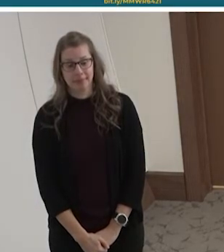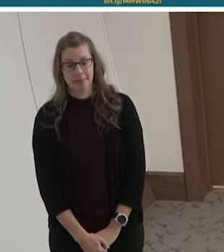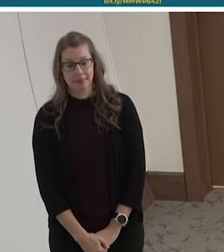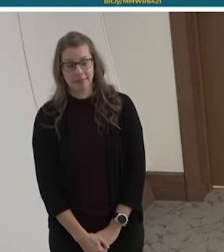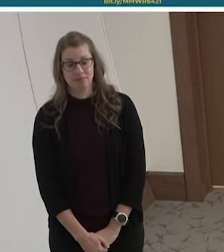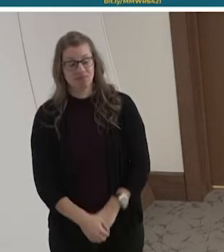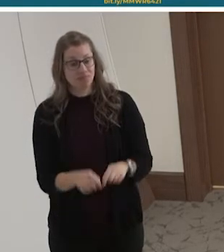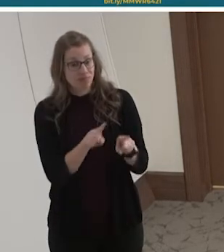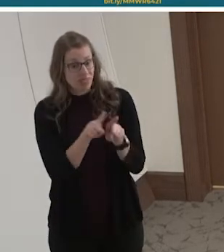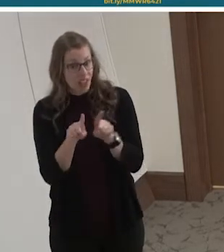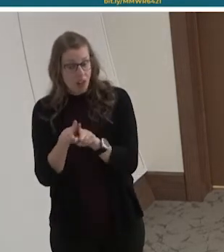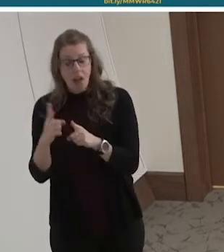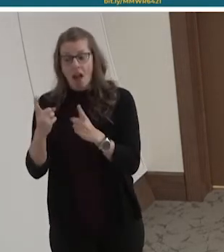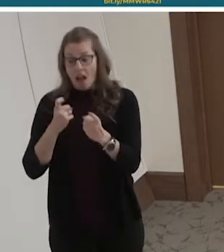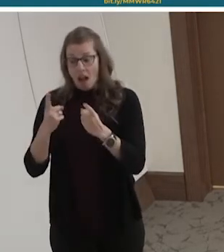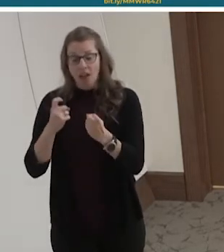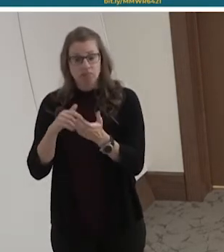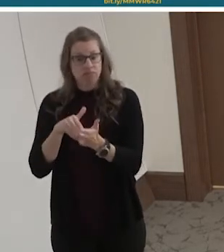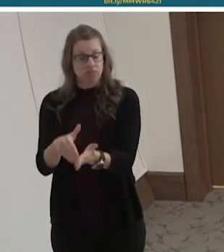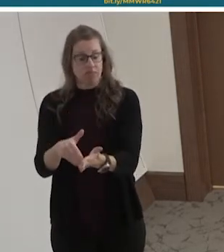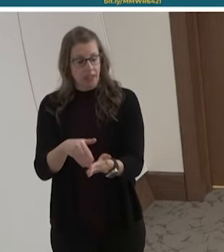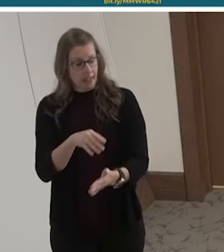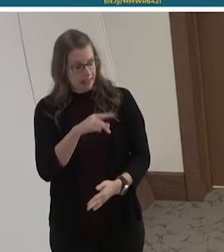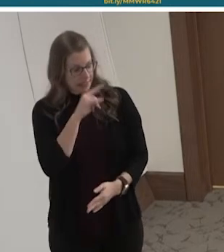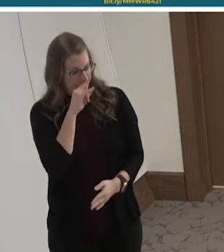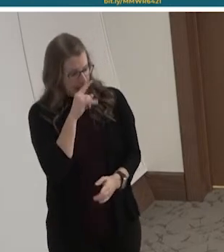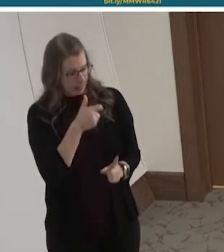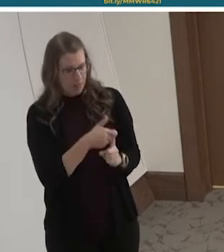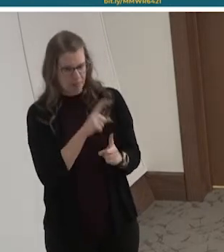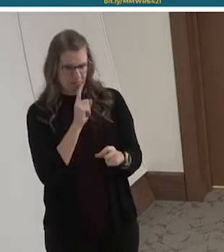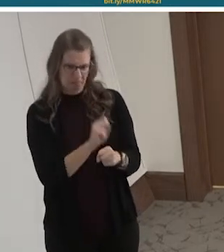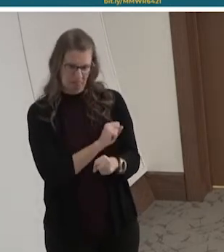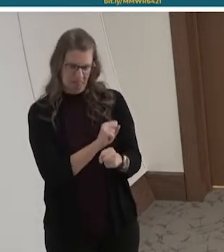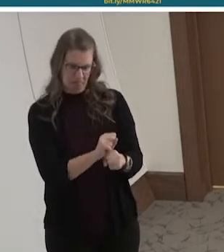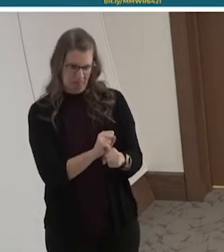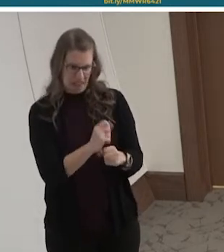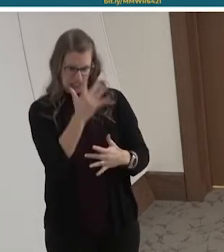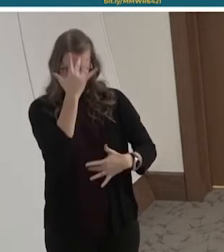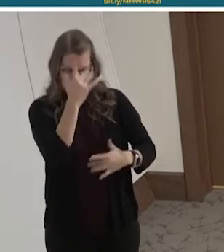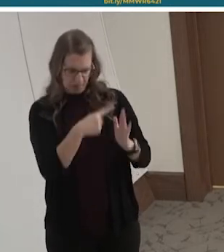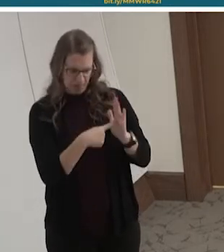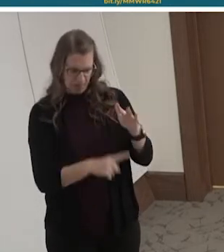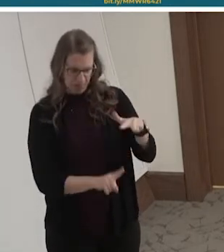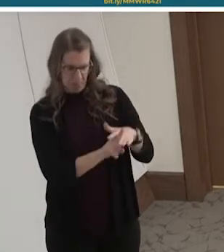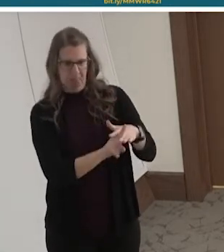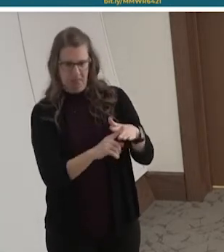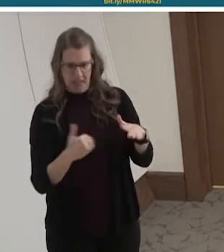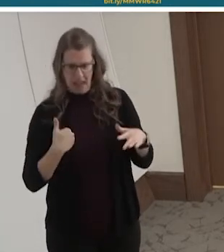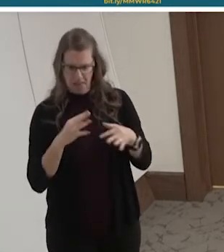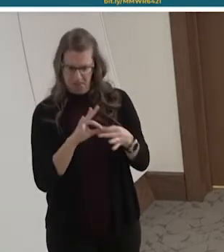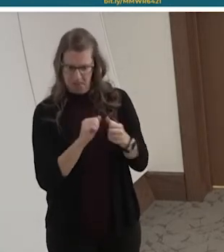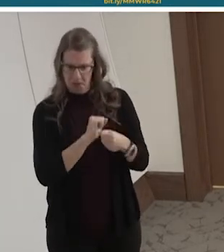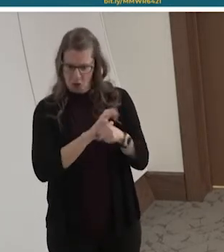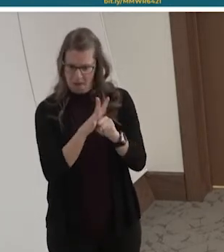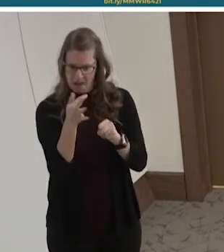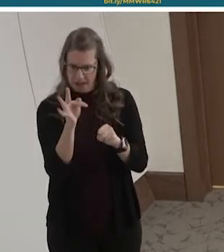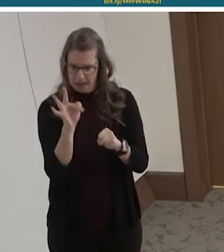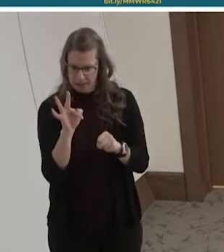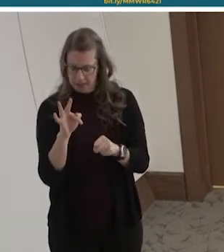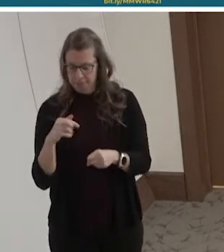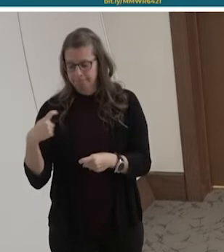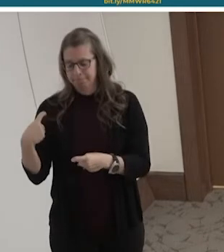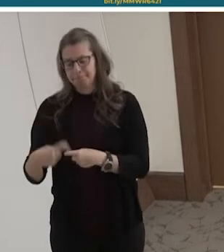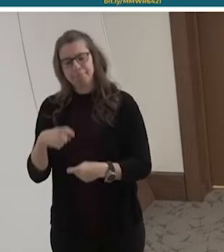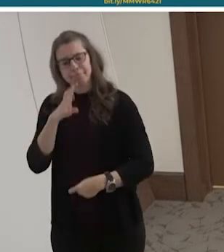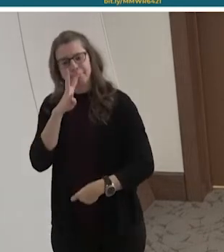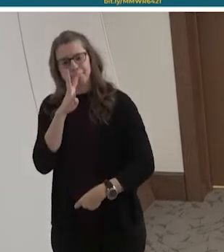We also get asked, do kids really get sick from COVID-19? Y la otra pregunta que nos hacen es que si los niños realmente